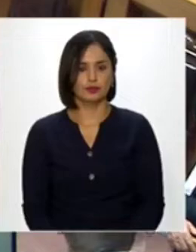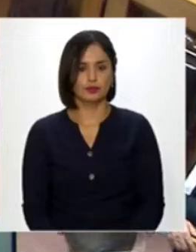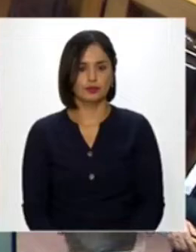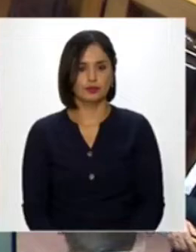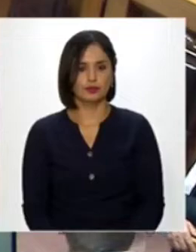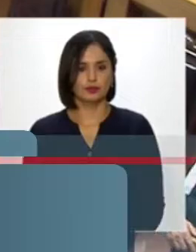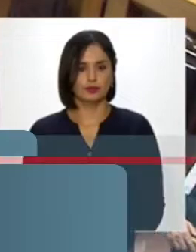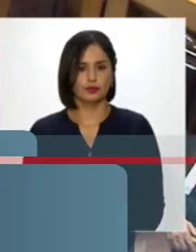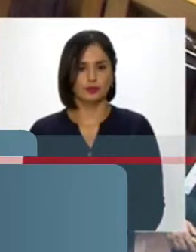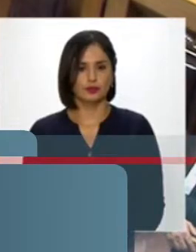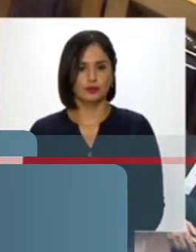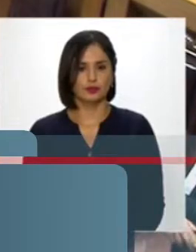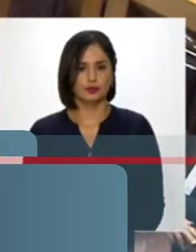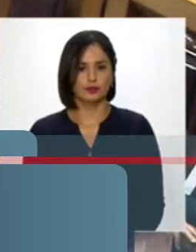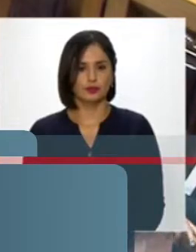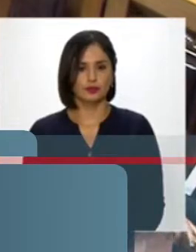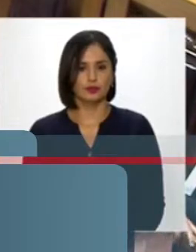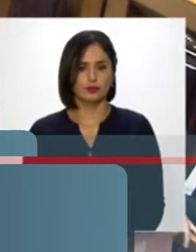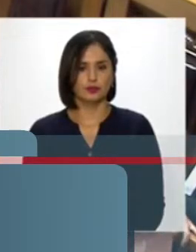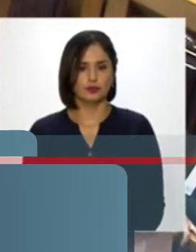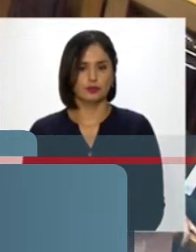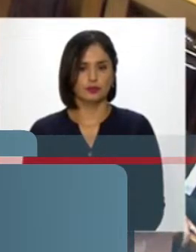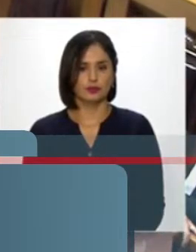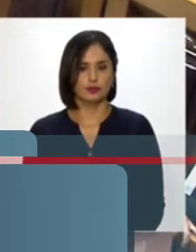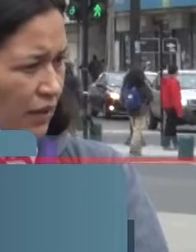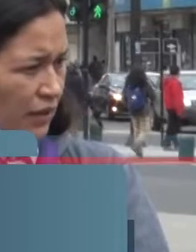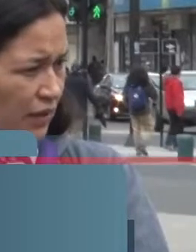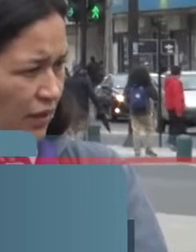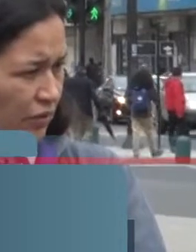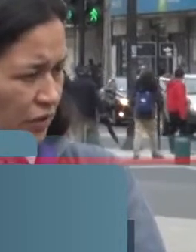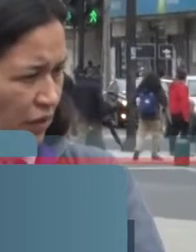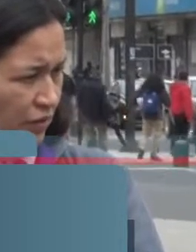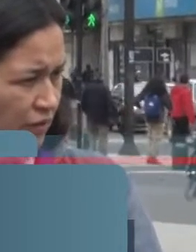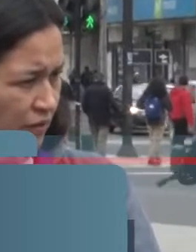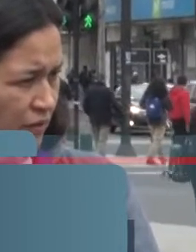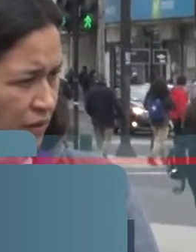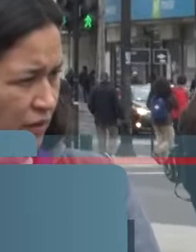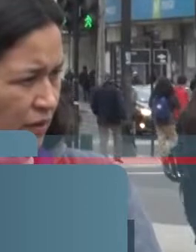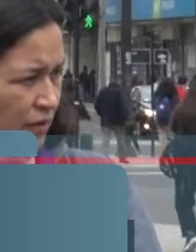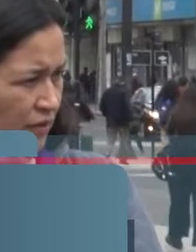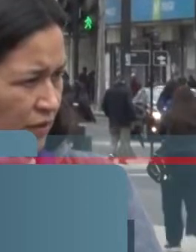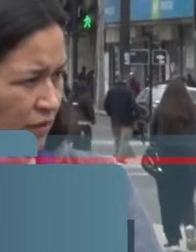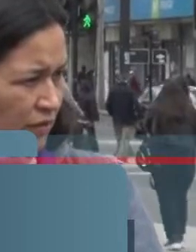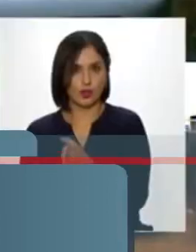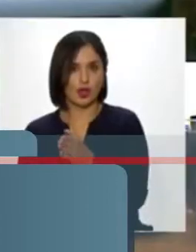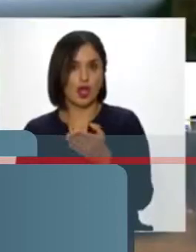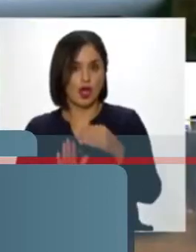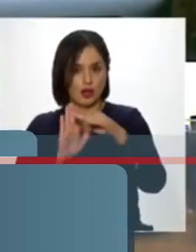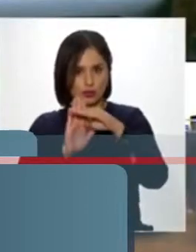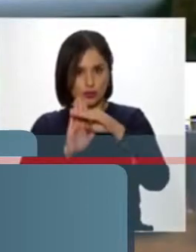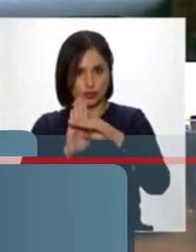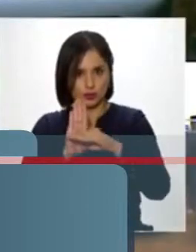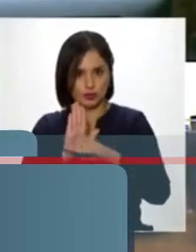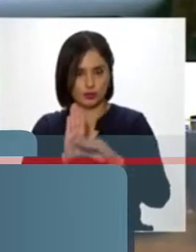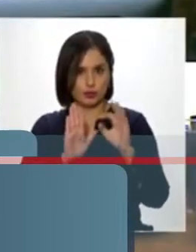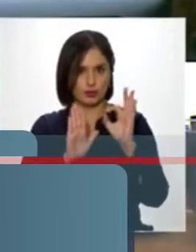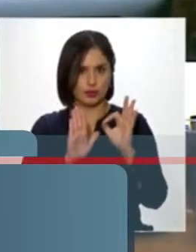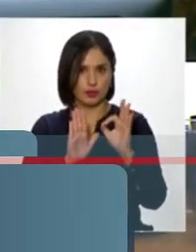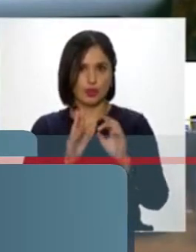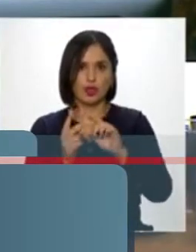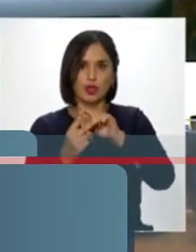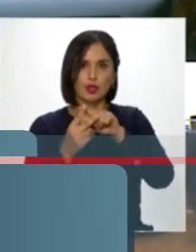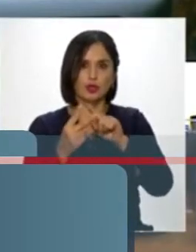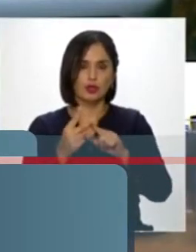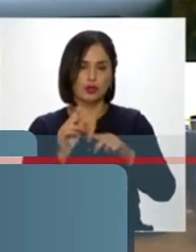evitar la revictimización esa es la finalidad de la ley antonia que avanzó con apoyo unánime en el senado a su tercer trámite